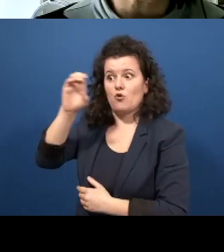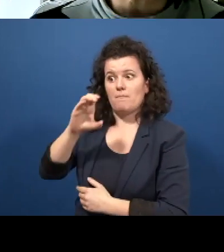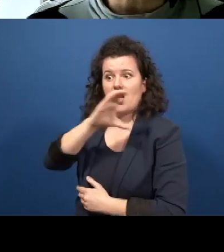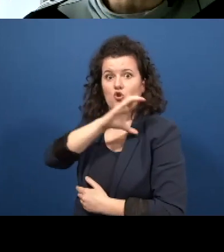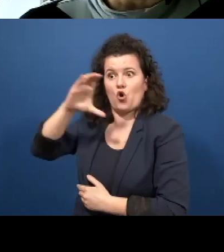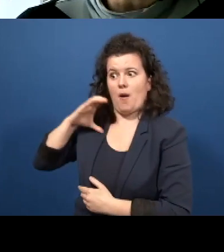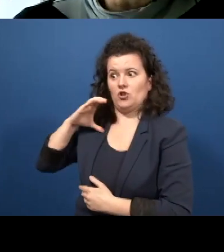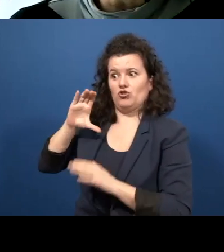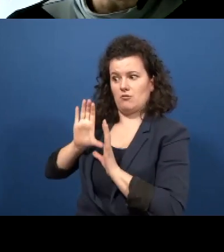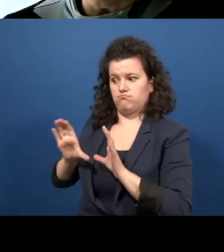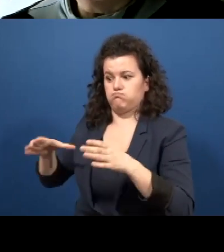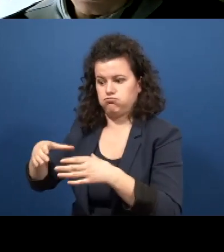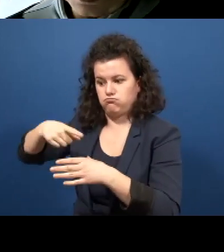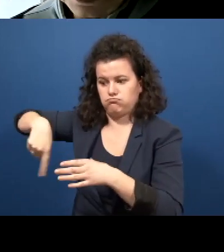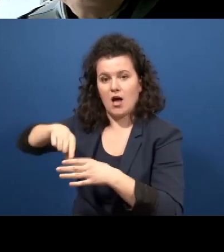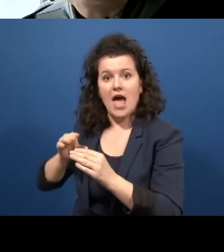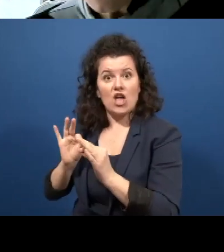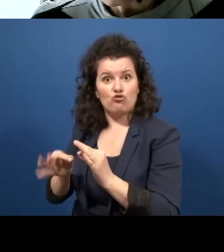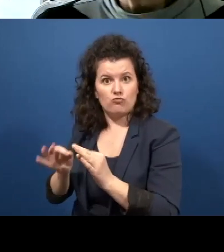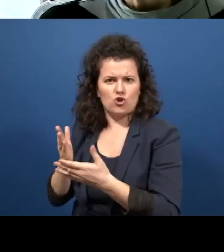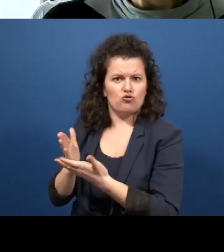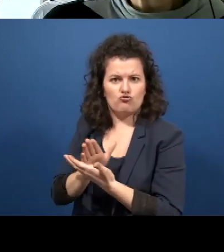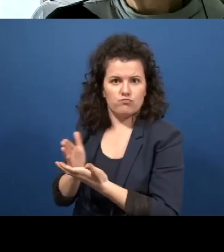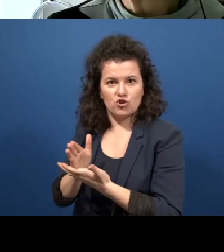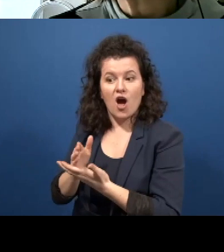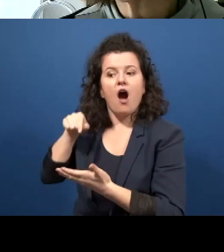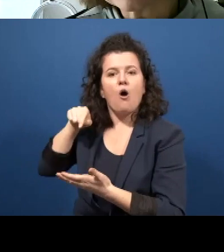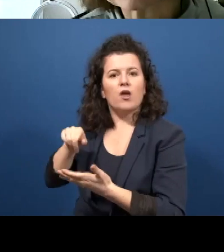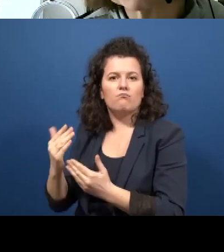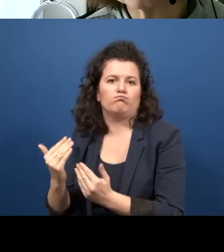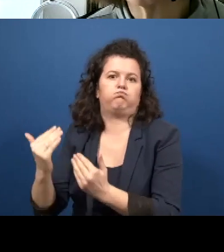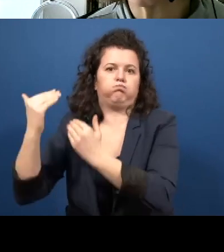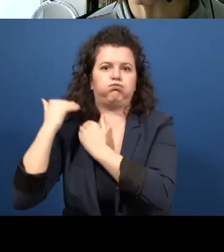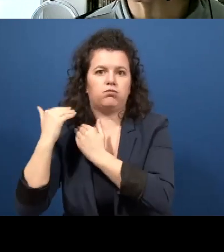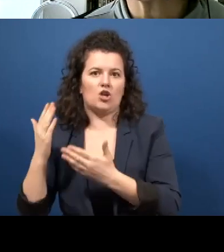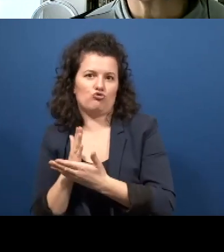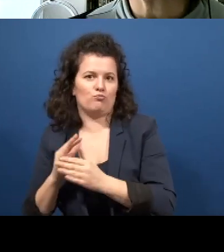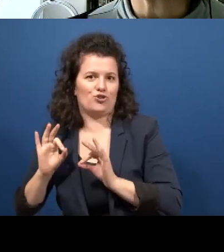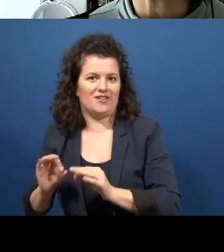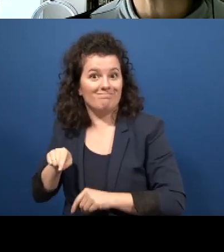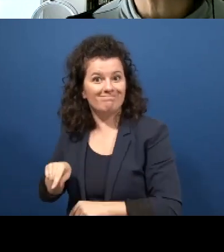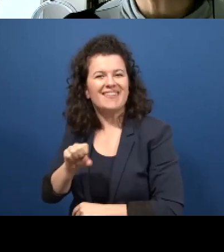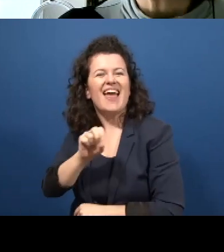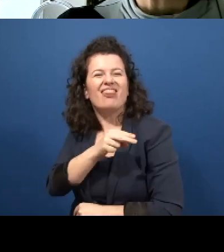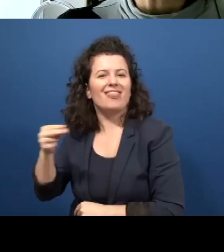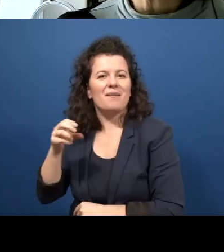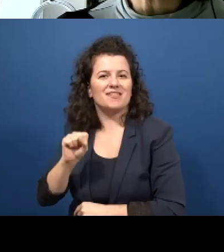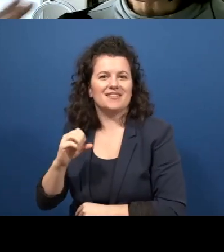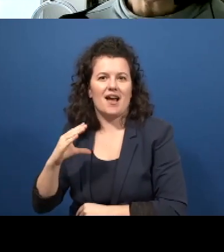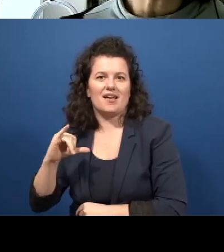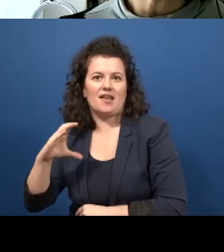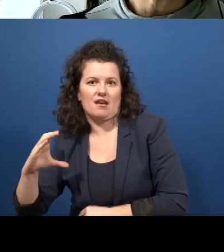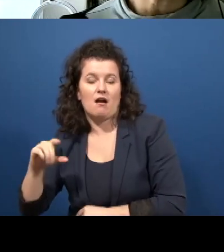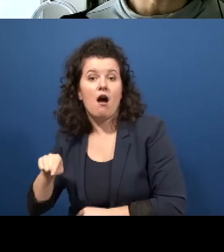es el Servicio Central de Interpretación de la Comisión Europea. Damos servicios a la Comisión y hemos